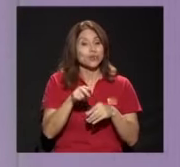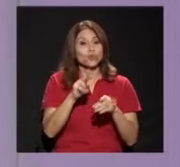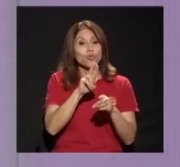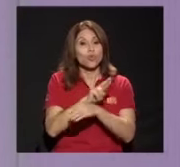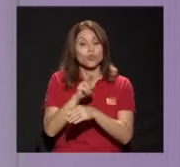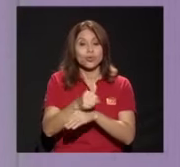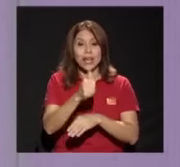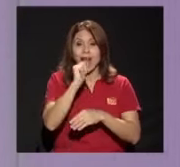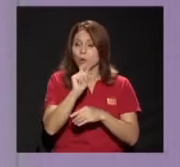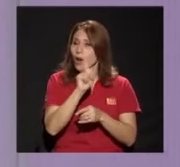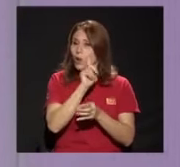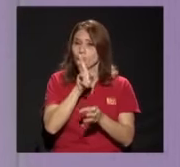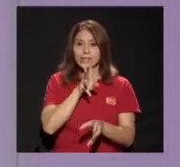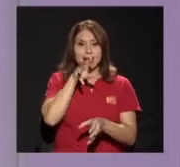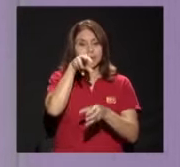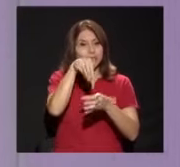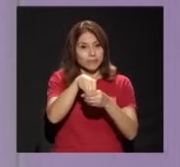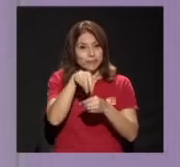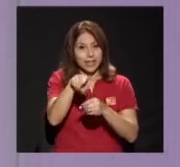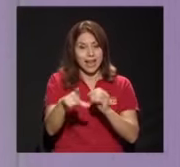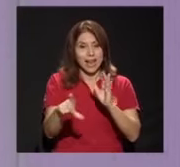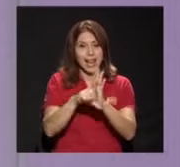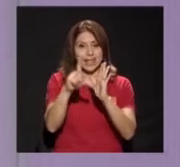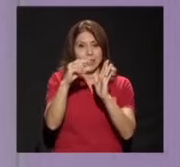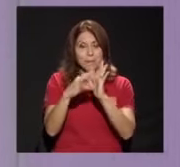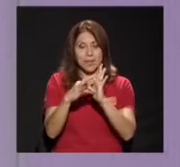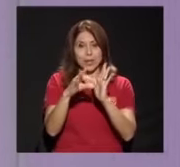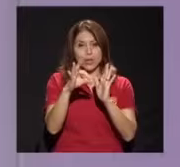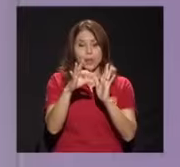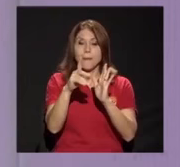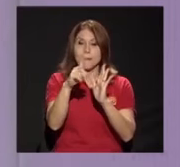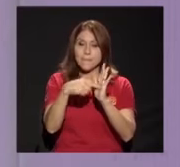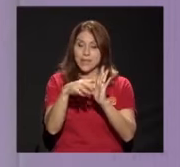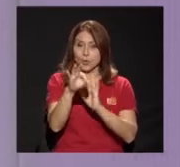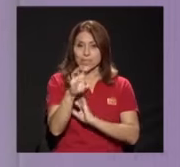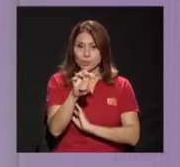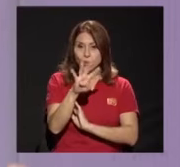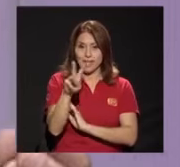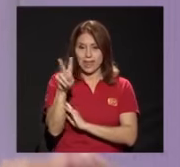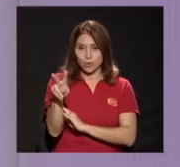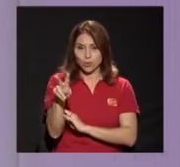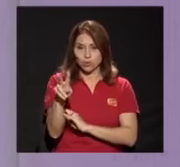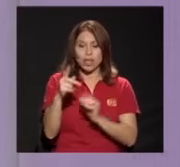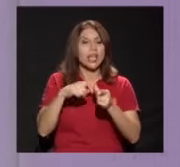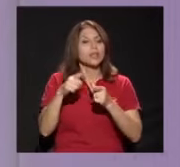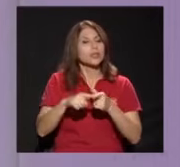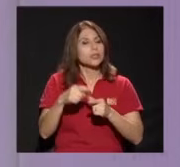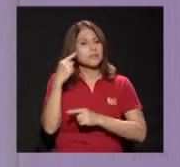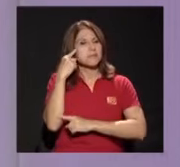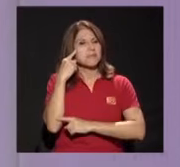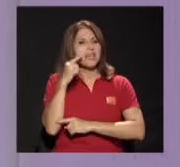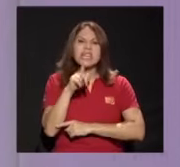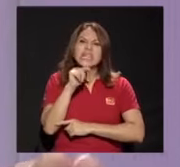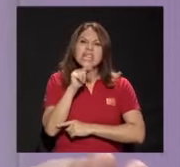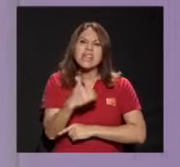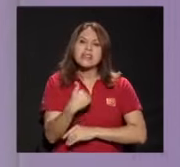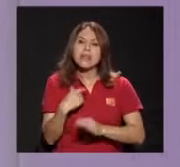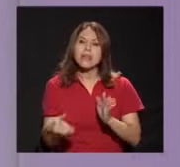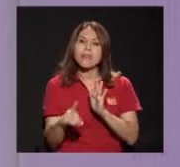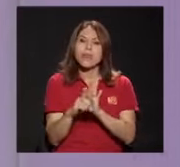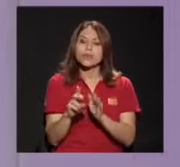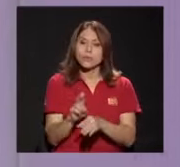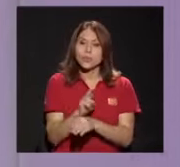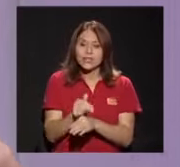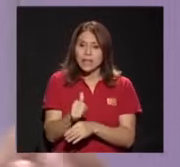de 1942, ¿verdad? Y bueno, pues precisamente esa competencia sobre quién tiene el derecho de utilizar el agua y para qué la